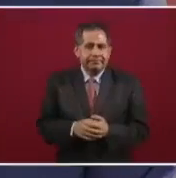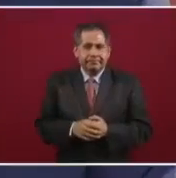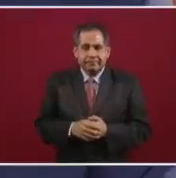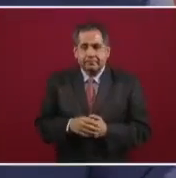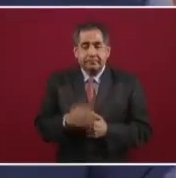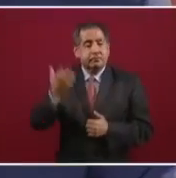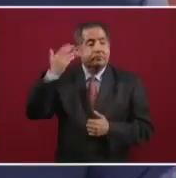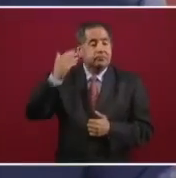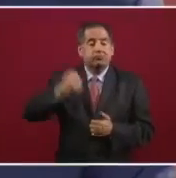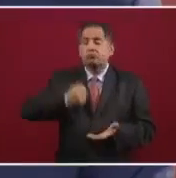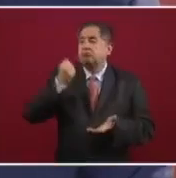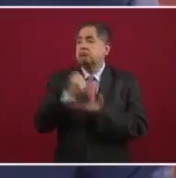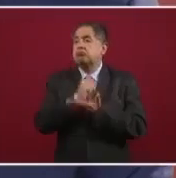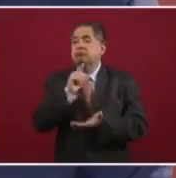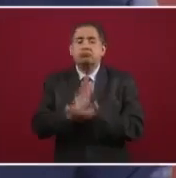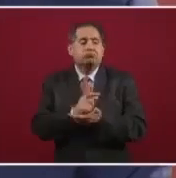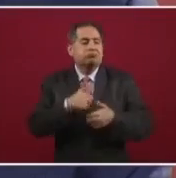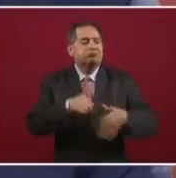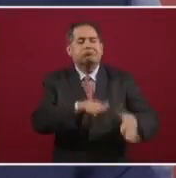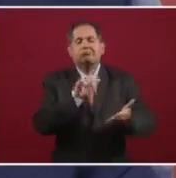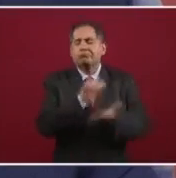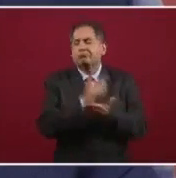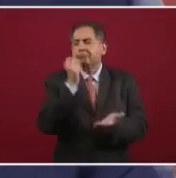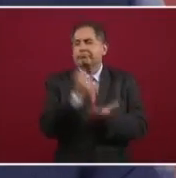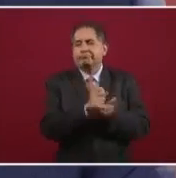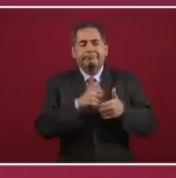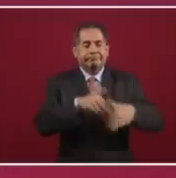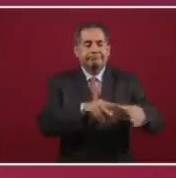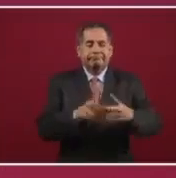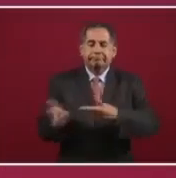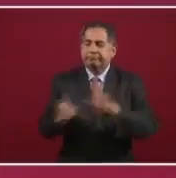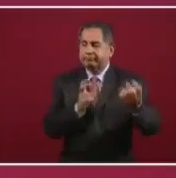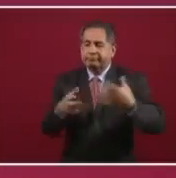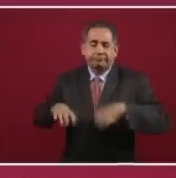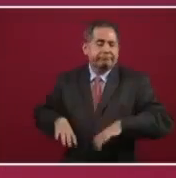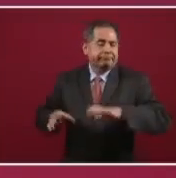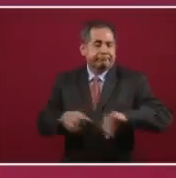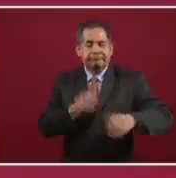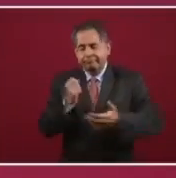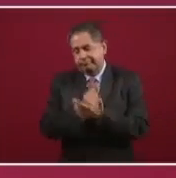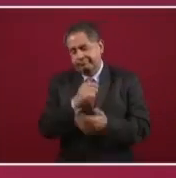que aprobaron reformas para permitir saqueos,